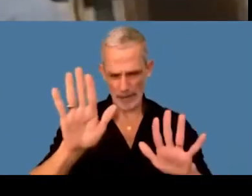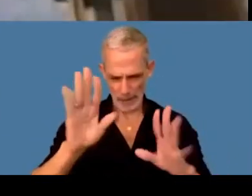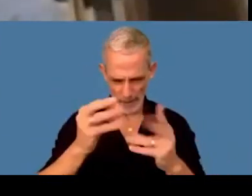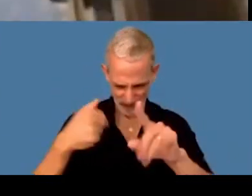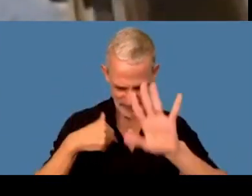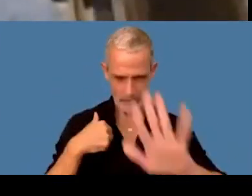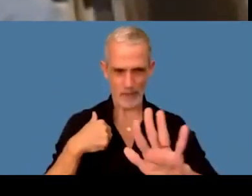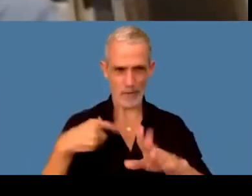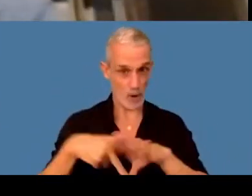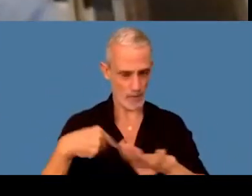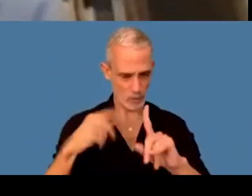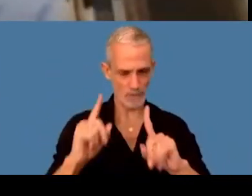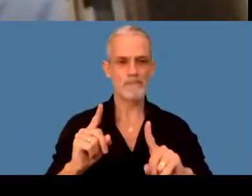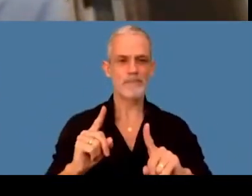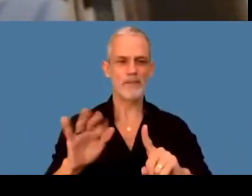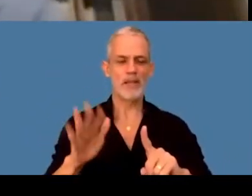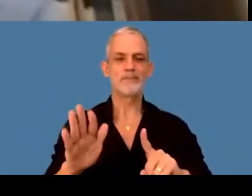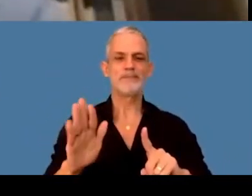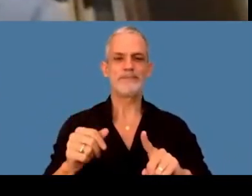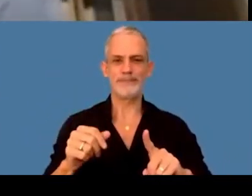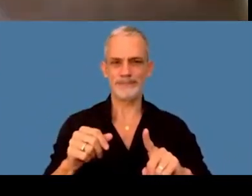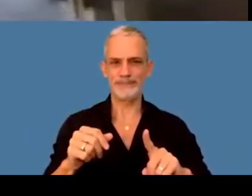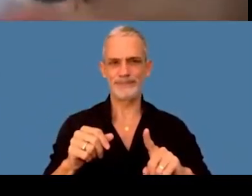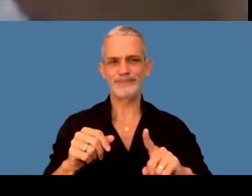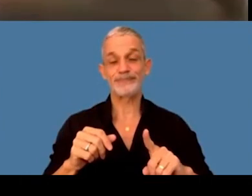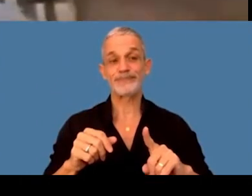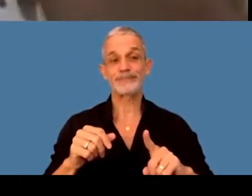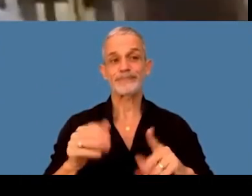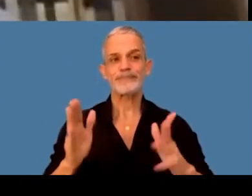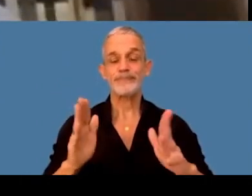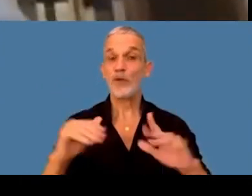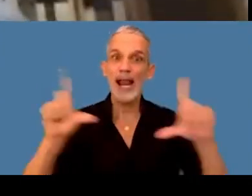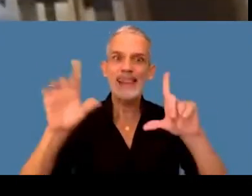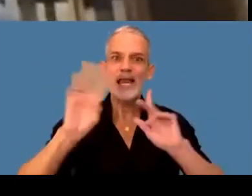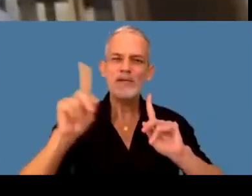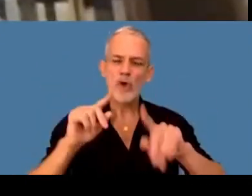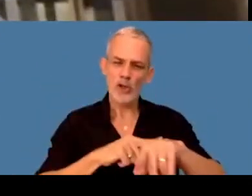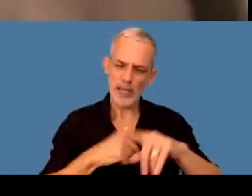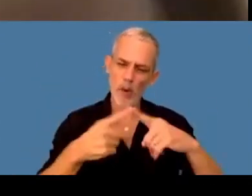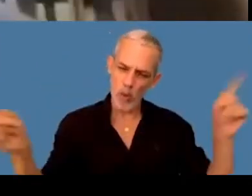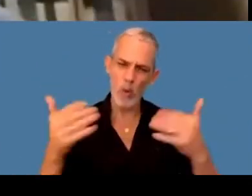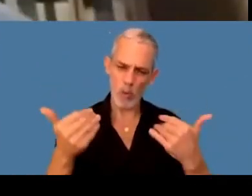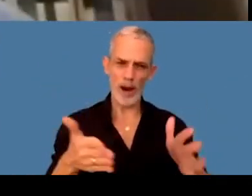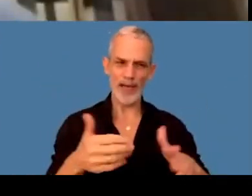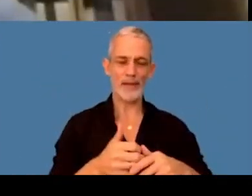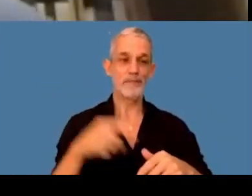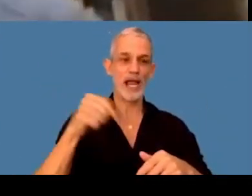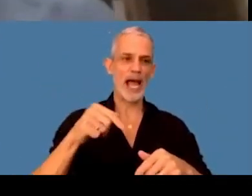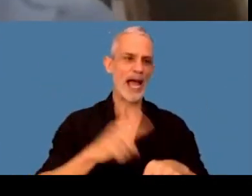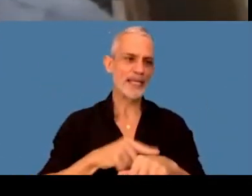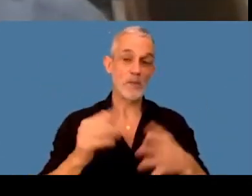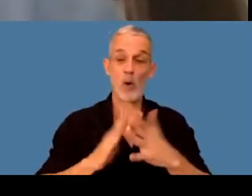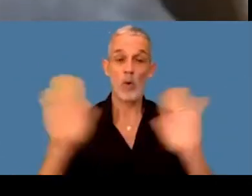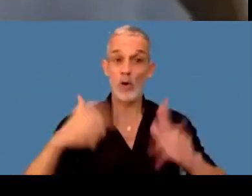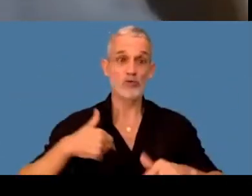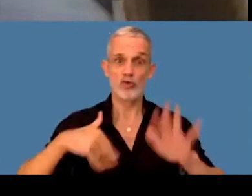Ahora después te cedo y habla vos. No es televisión. Acá yo me quedo todo